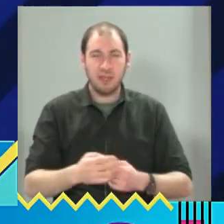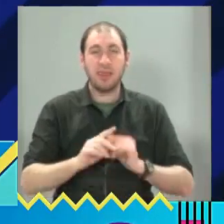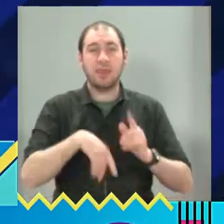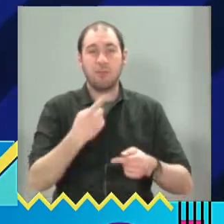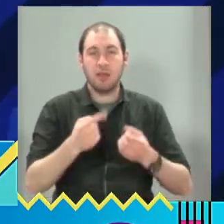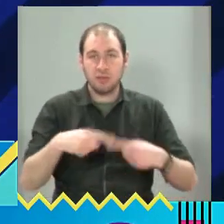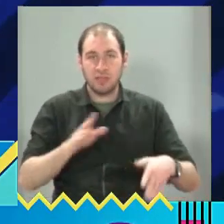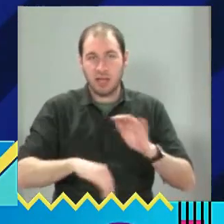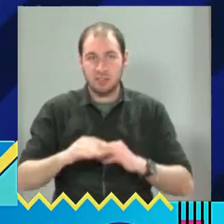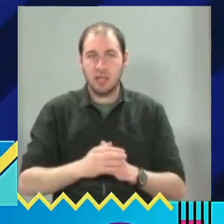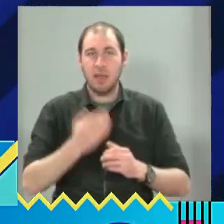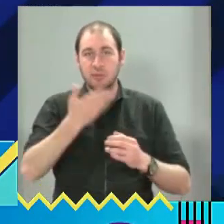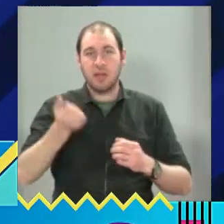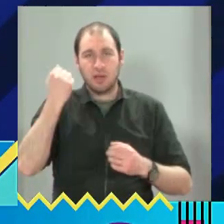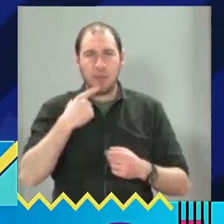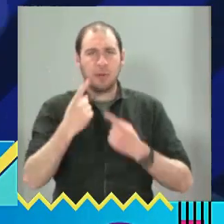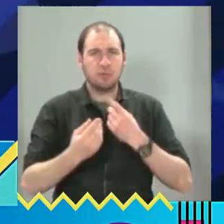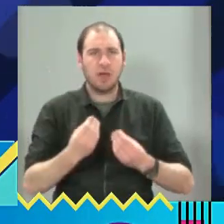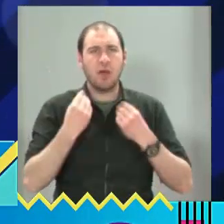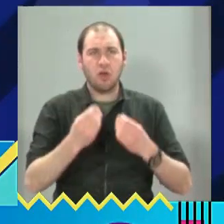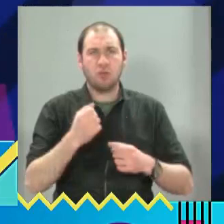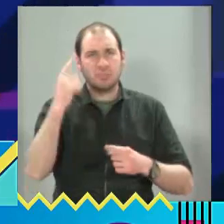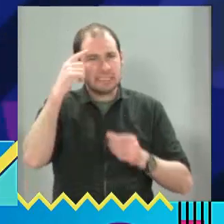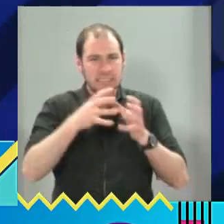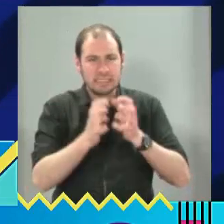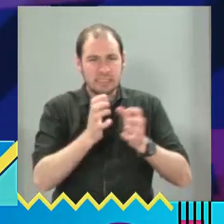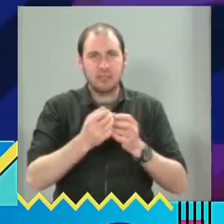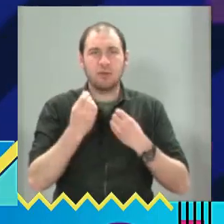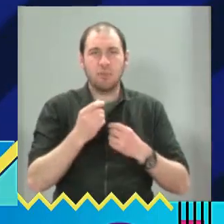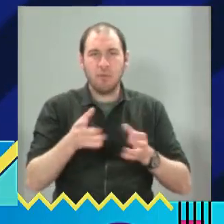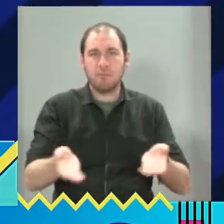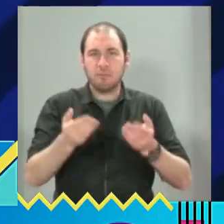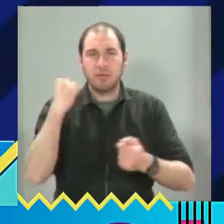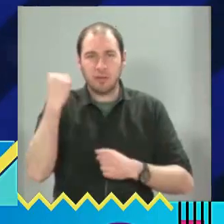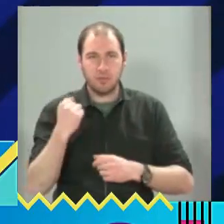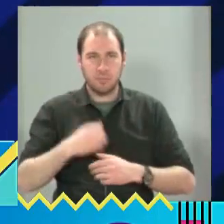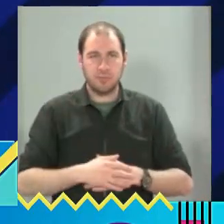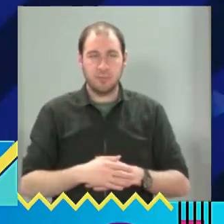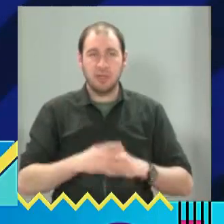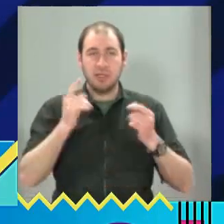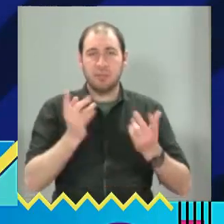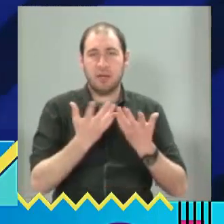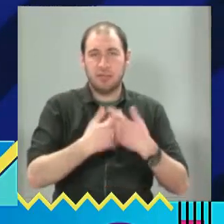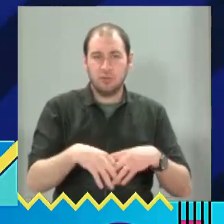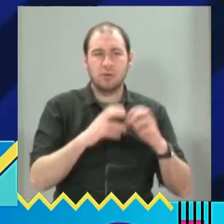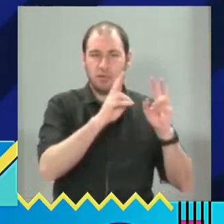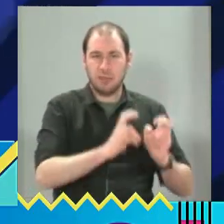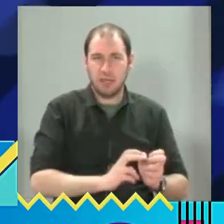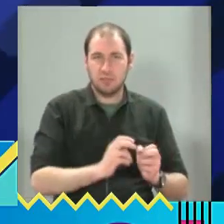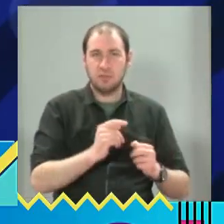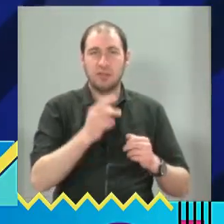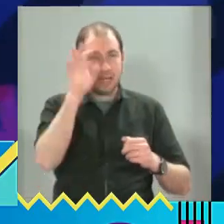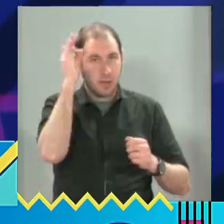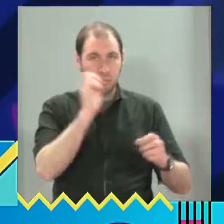luego accionar. Los economistas se preguntan cómo trabaja nuestro cerebro ante un estímulo económico y combina métodos de investigación de